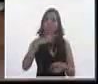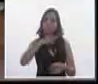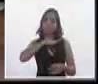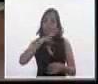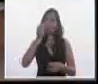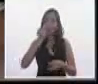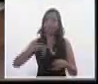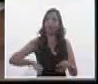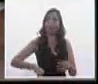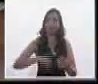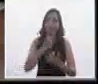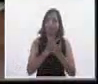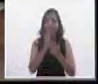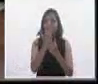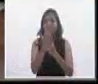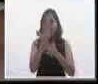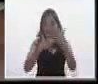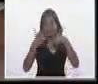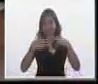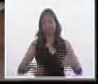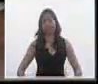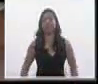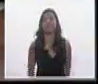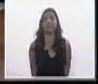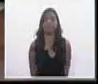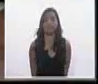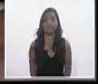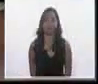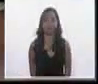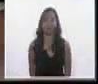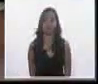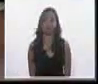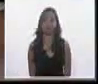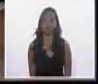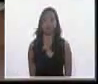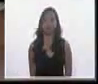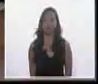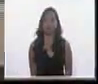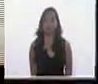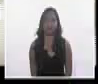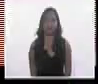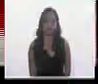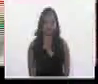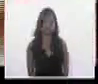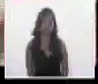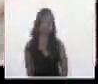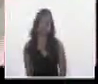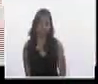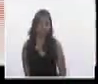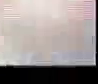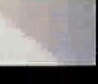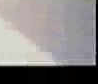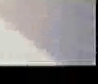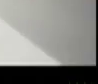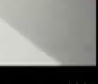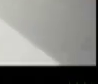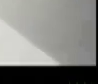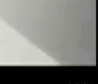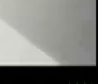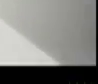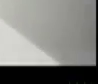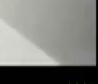platica regresamos este vino Quién vino c7